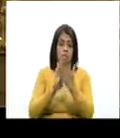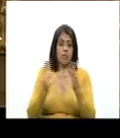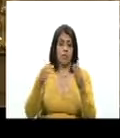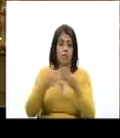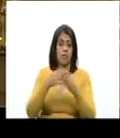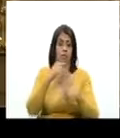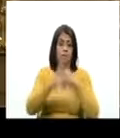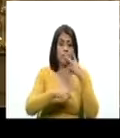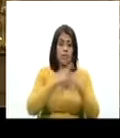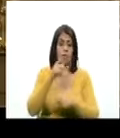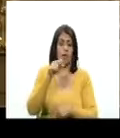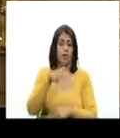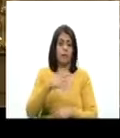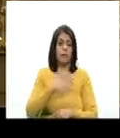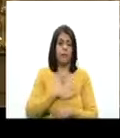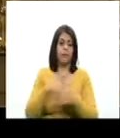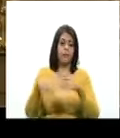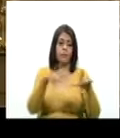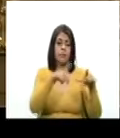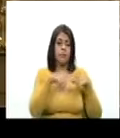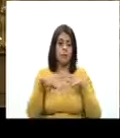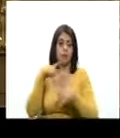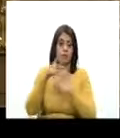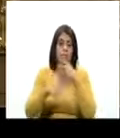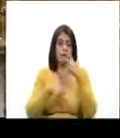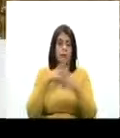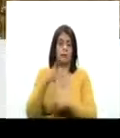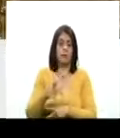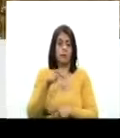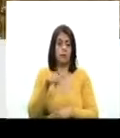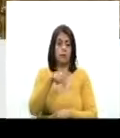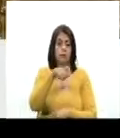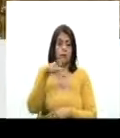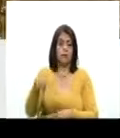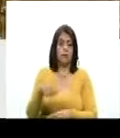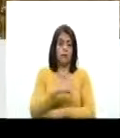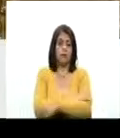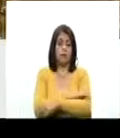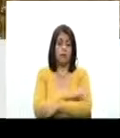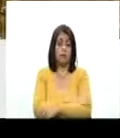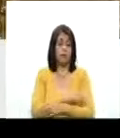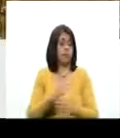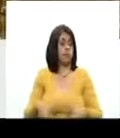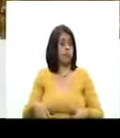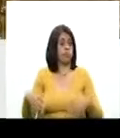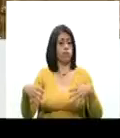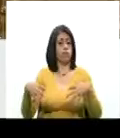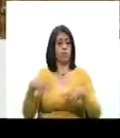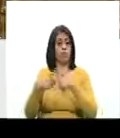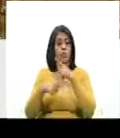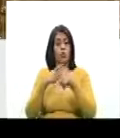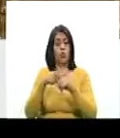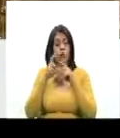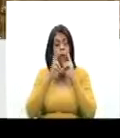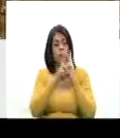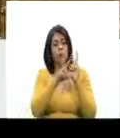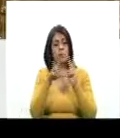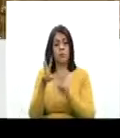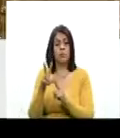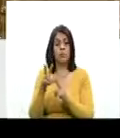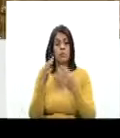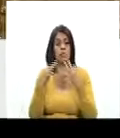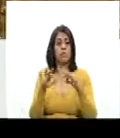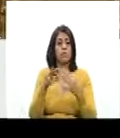política de mi zona, una política de oligarca, de burgueses, Pero ahí me doy cuenta que eran